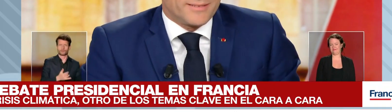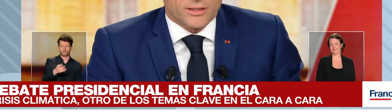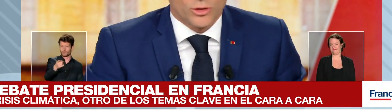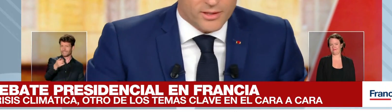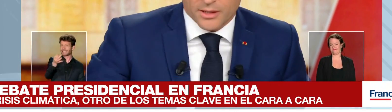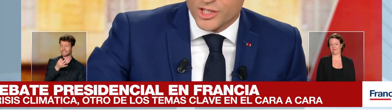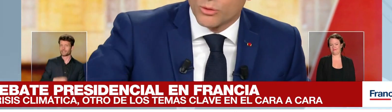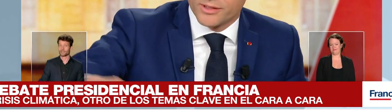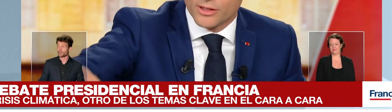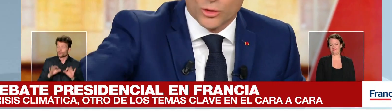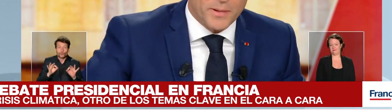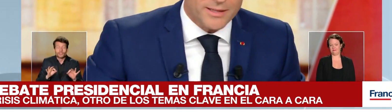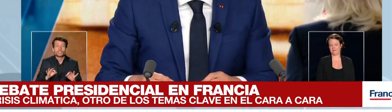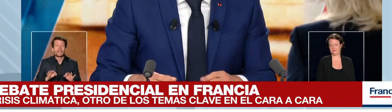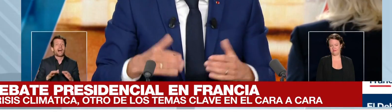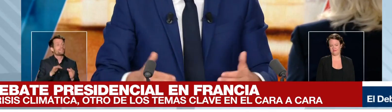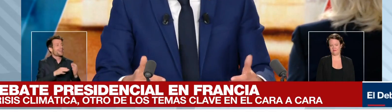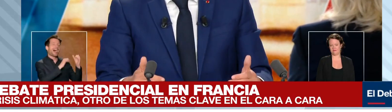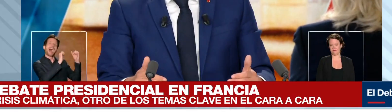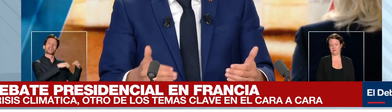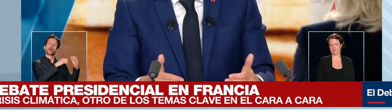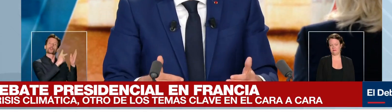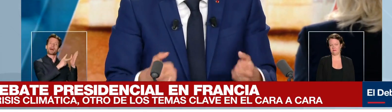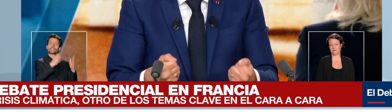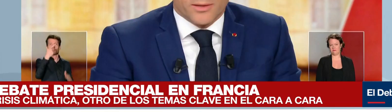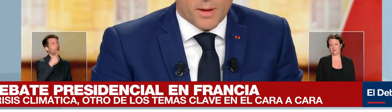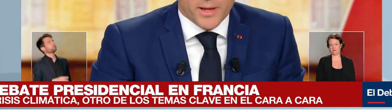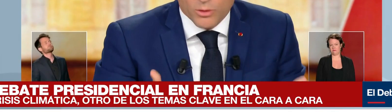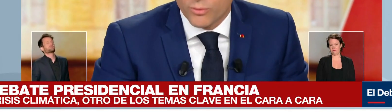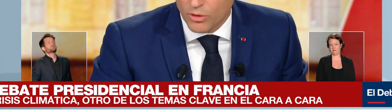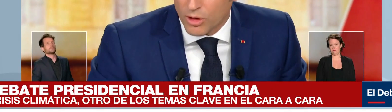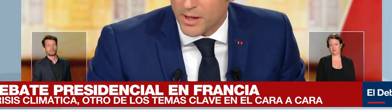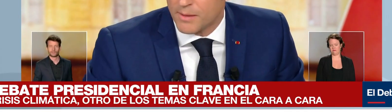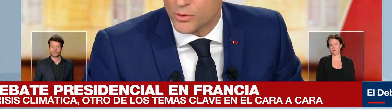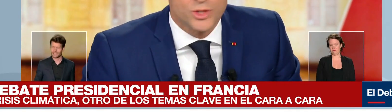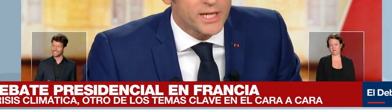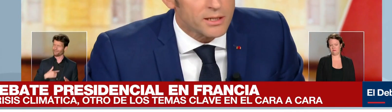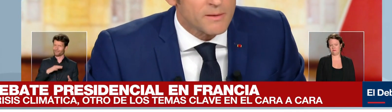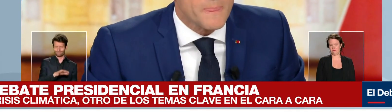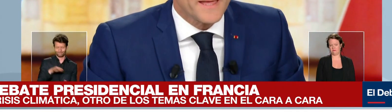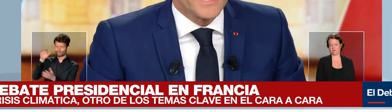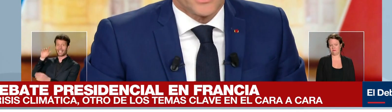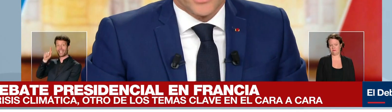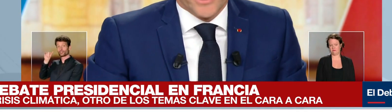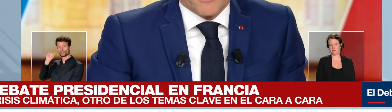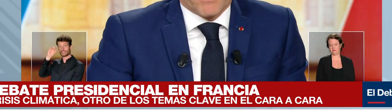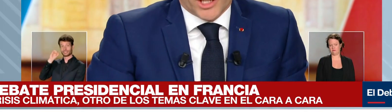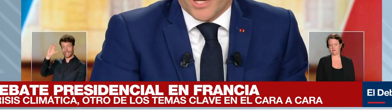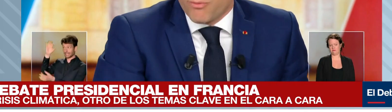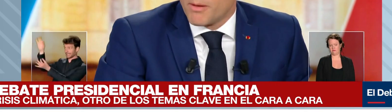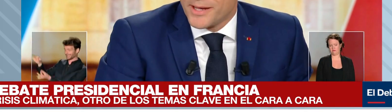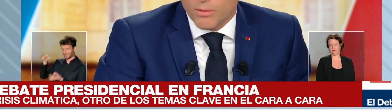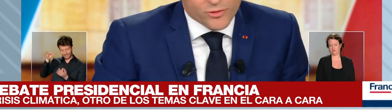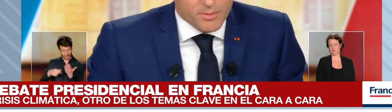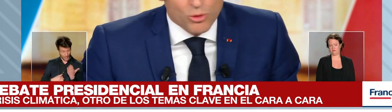del carbono 2050, o sea, los acuerdos de París no funcionan. Eso me golpeó un poco.